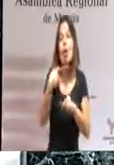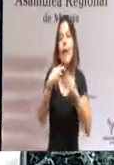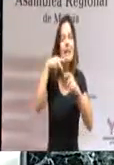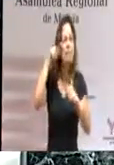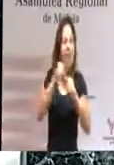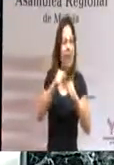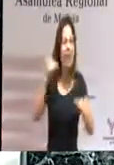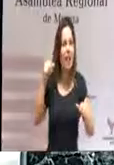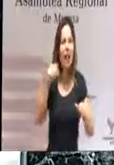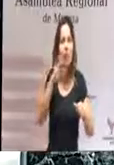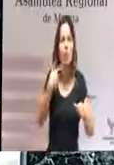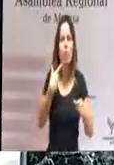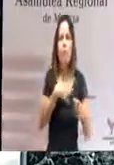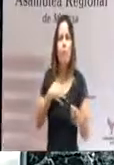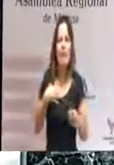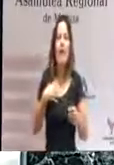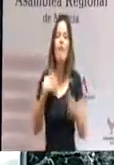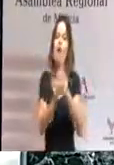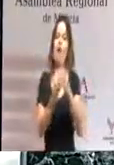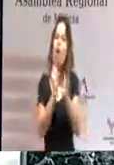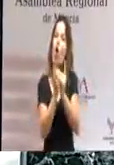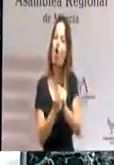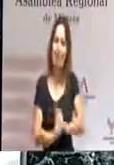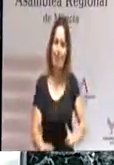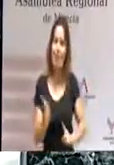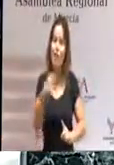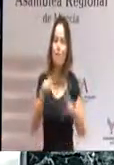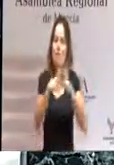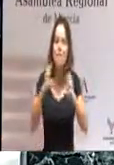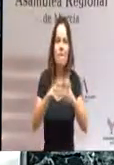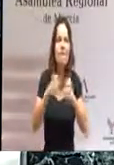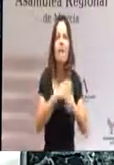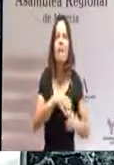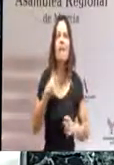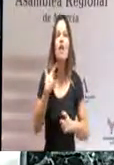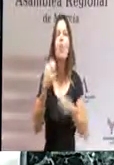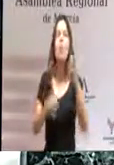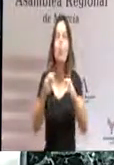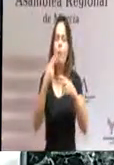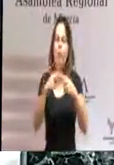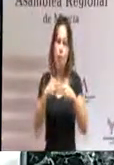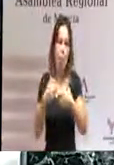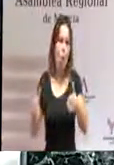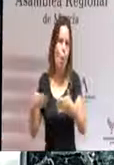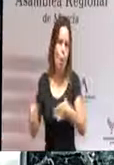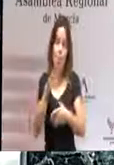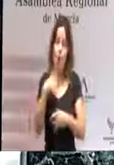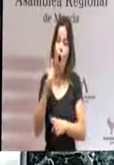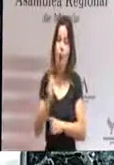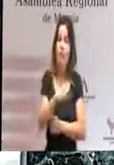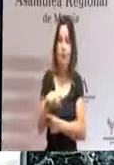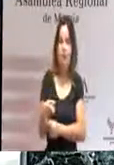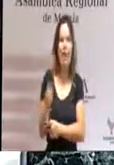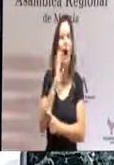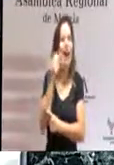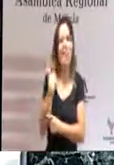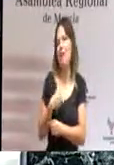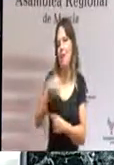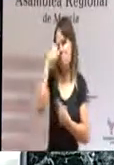y tratar de corregir los errores, sino con el ansia de abrir un juicio político cuyo veredicto ya tenían